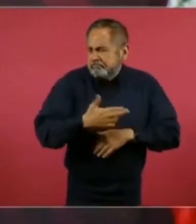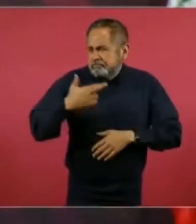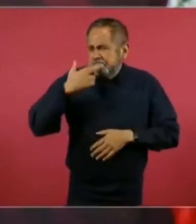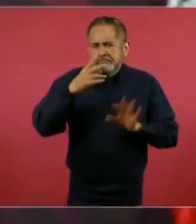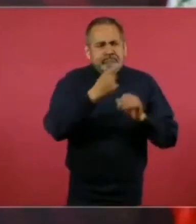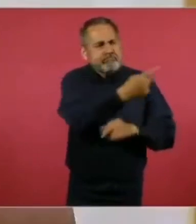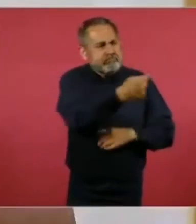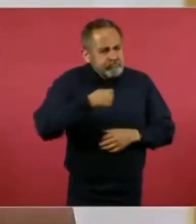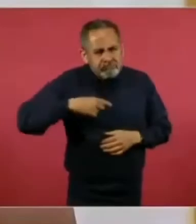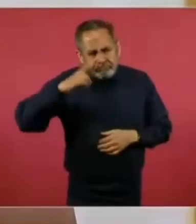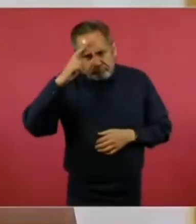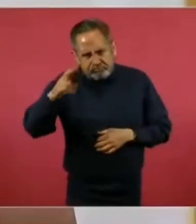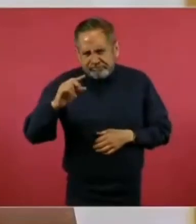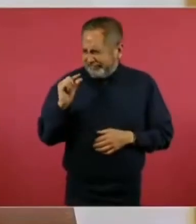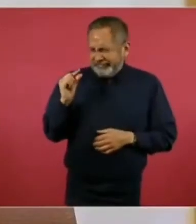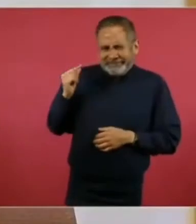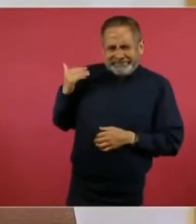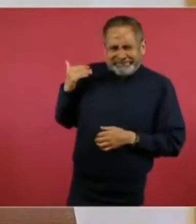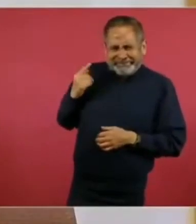respetuosa hasta ahora,